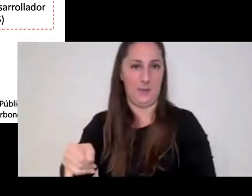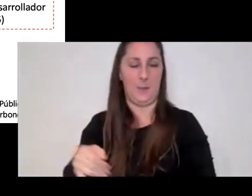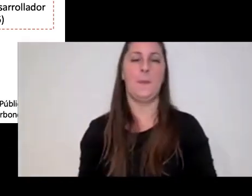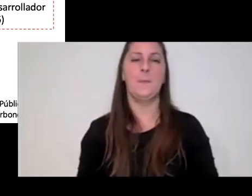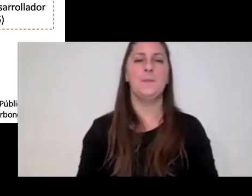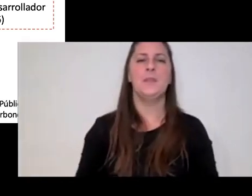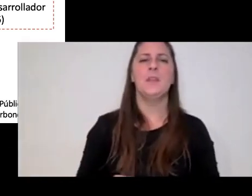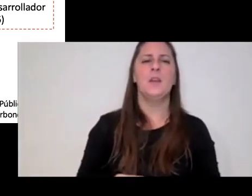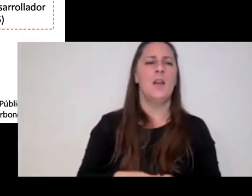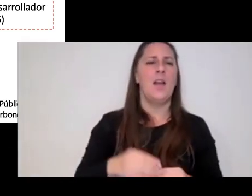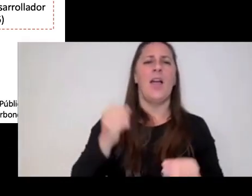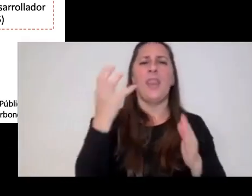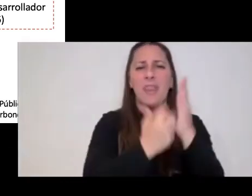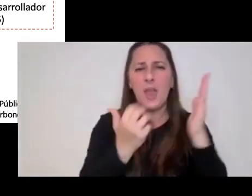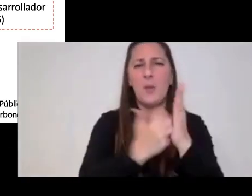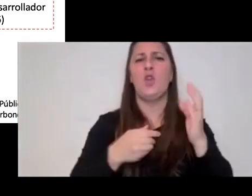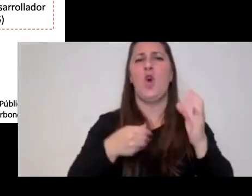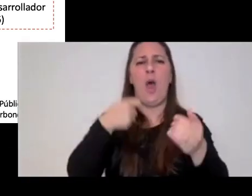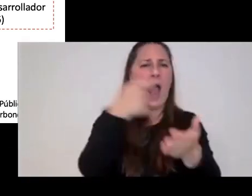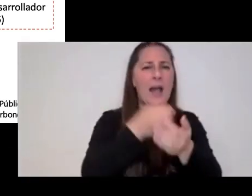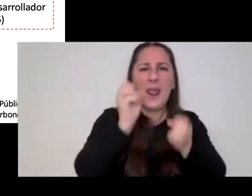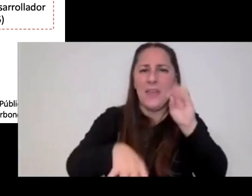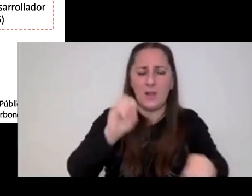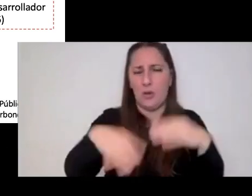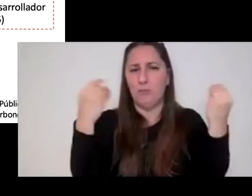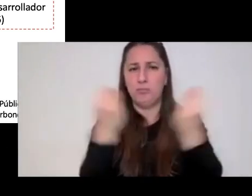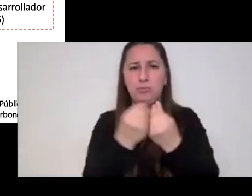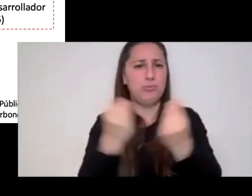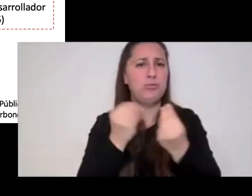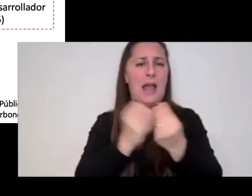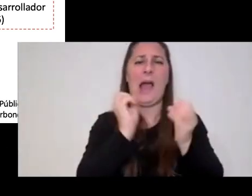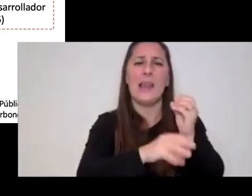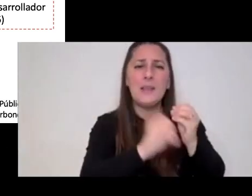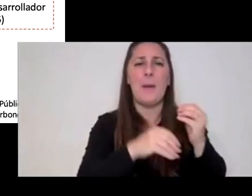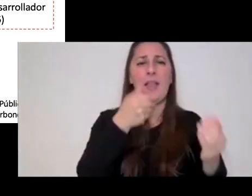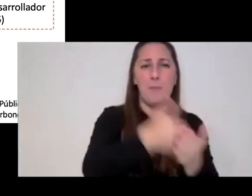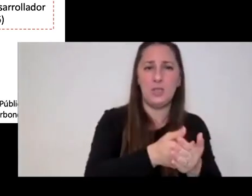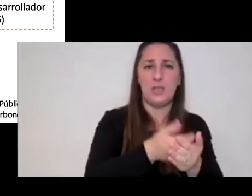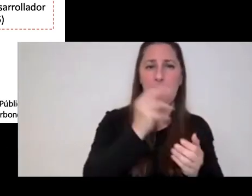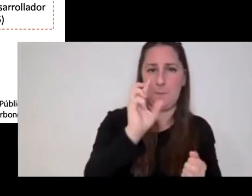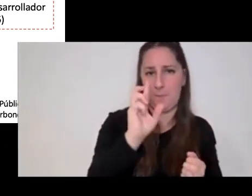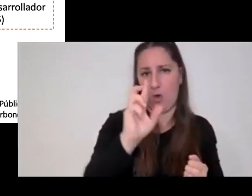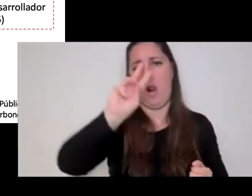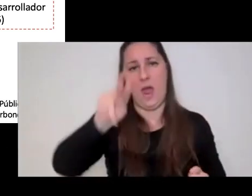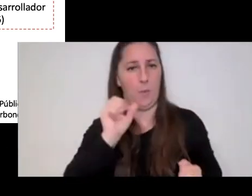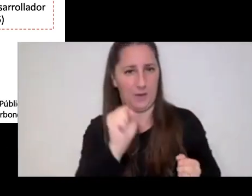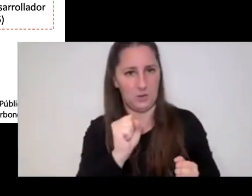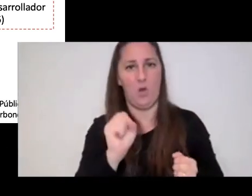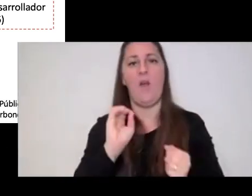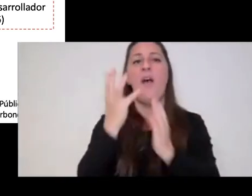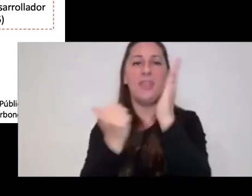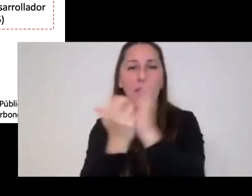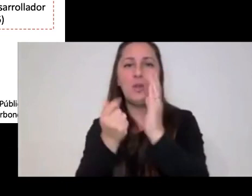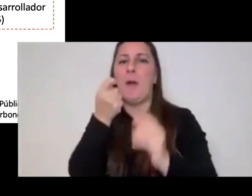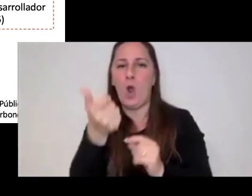y acreditaciones que se están dando en estas cuentas. Acreditación para depositar las divisas, débito de las divisas para comprar los títulos.